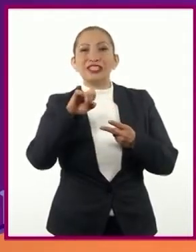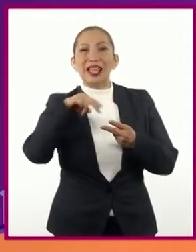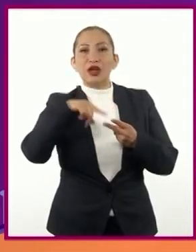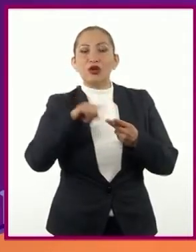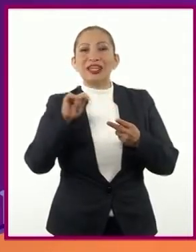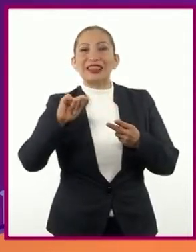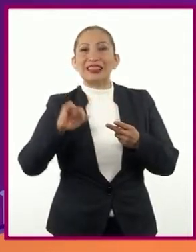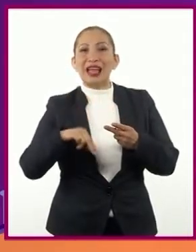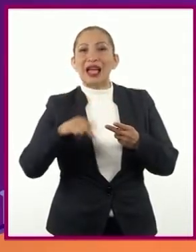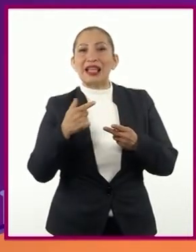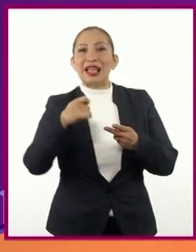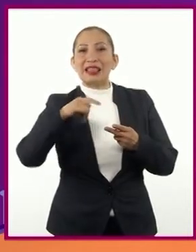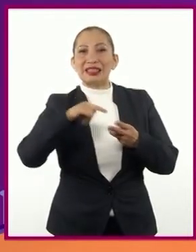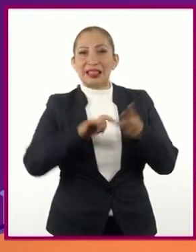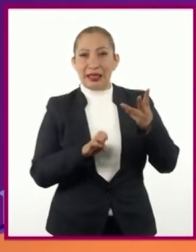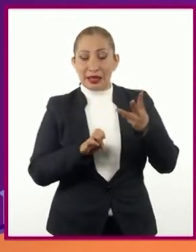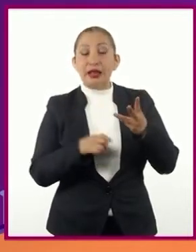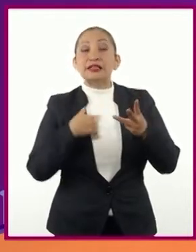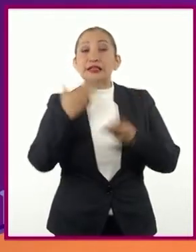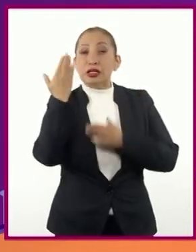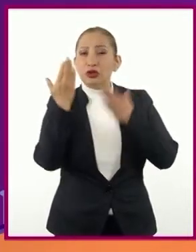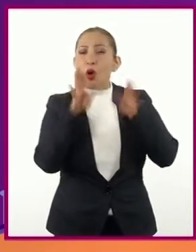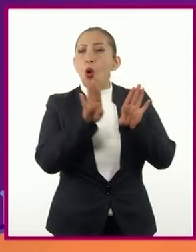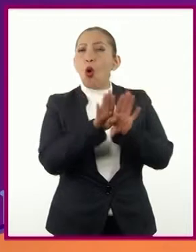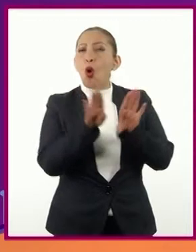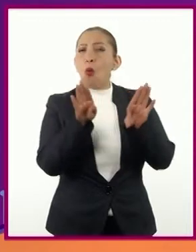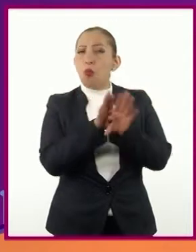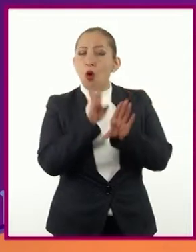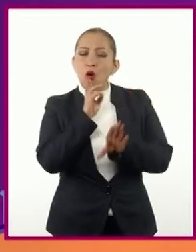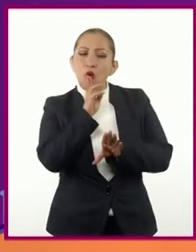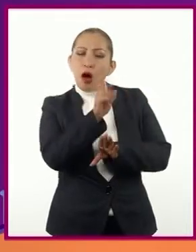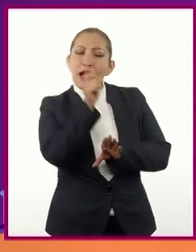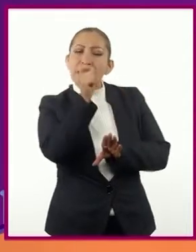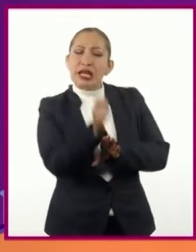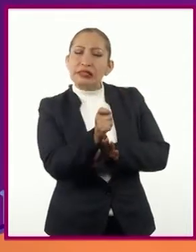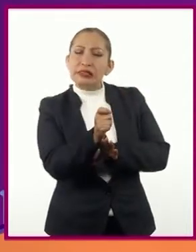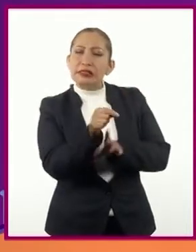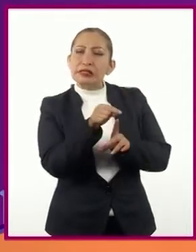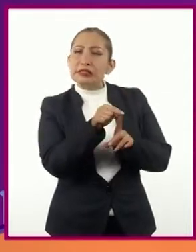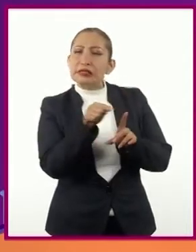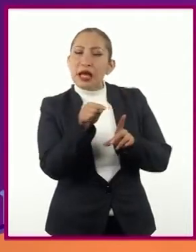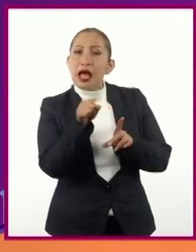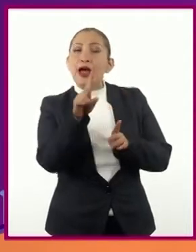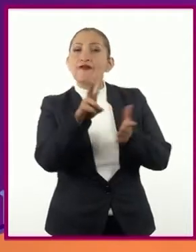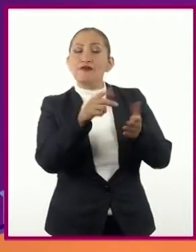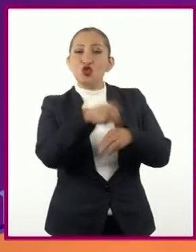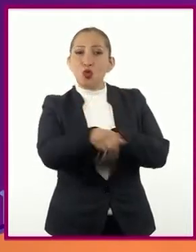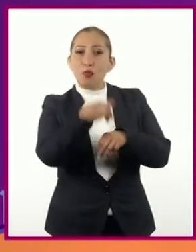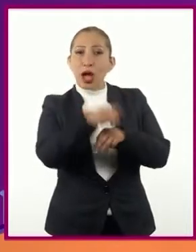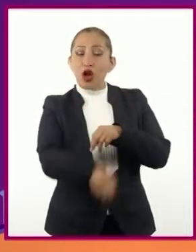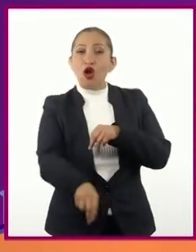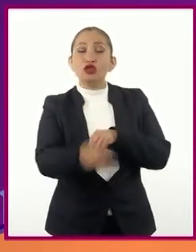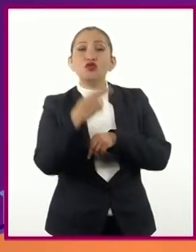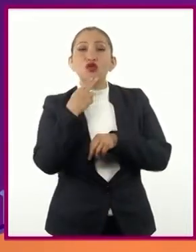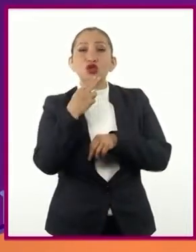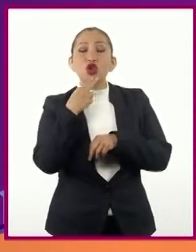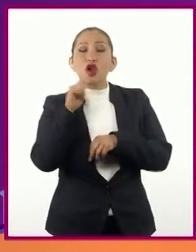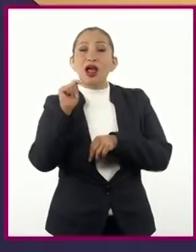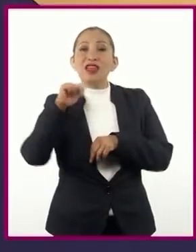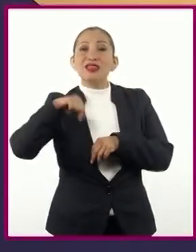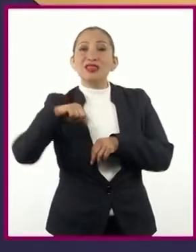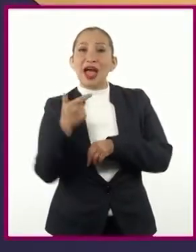tangente. Se estudia cómo dar sentido y significado a los valores de la función